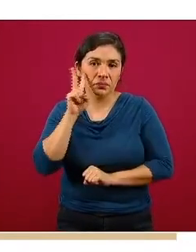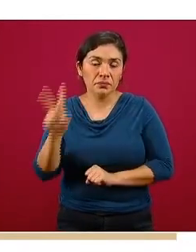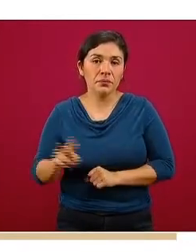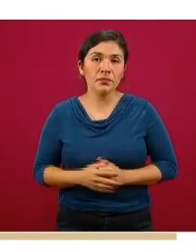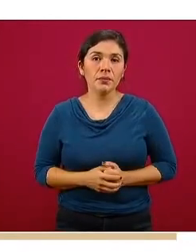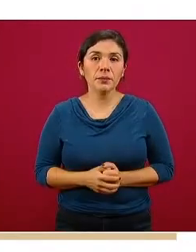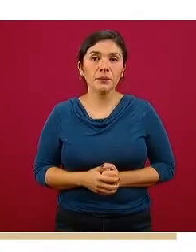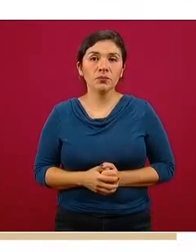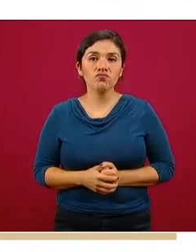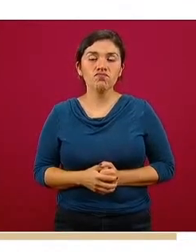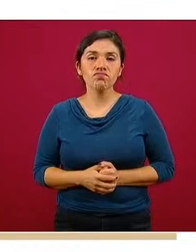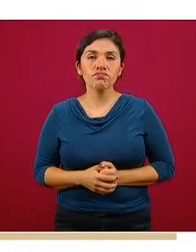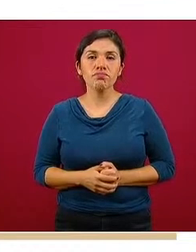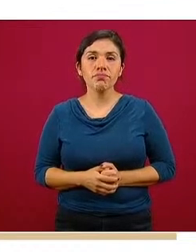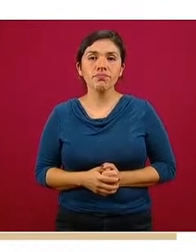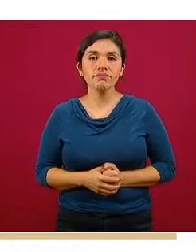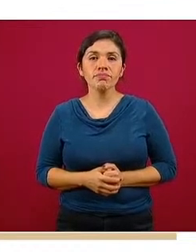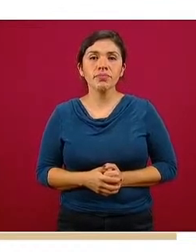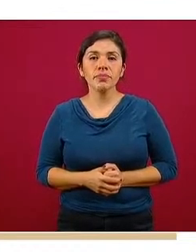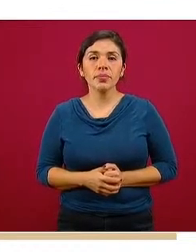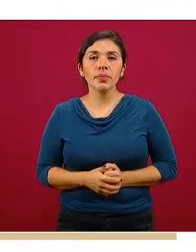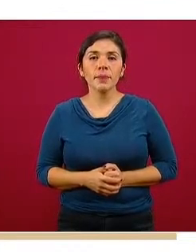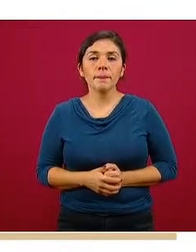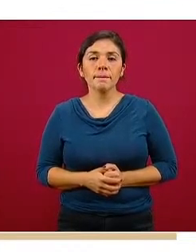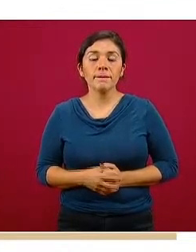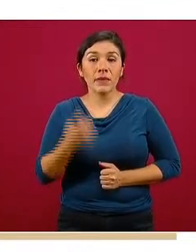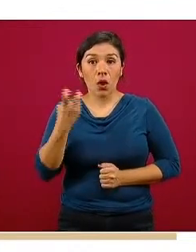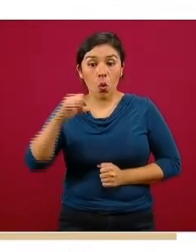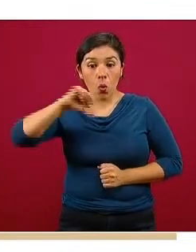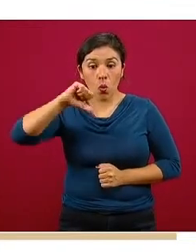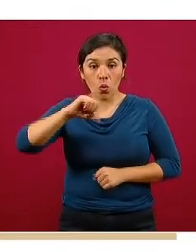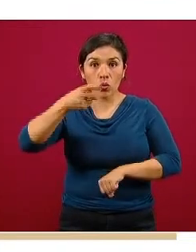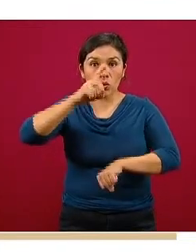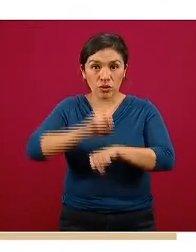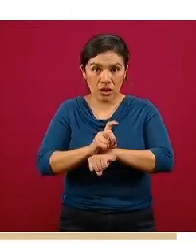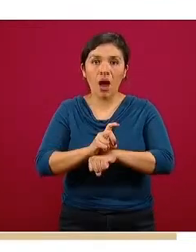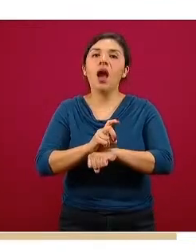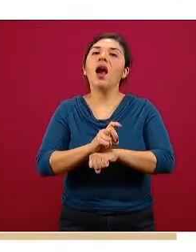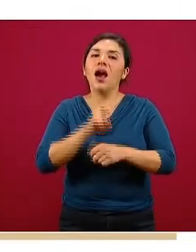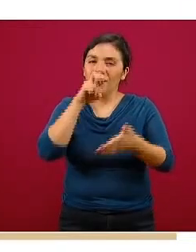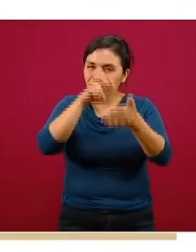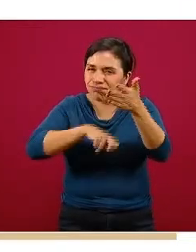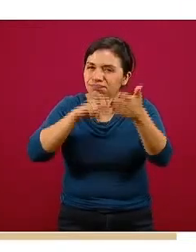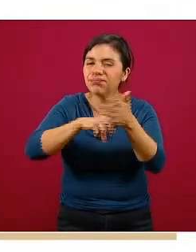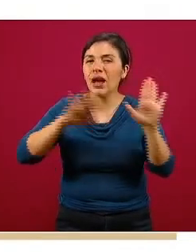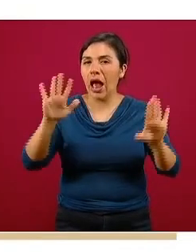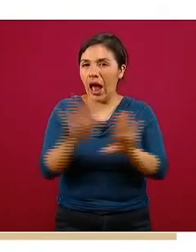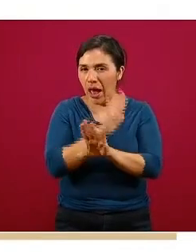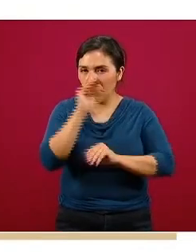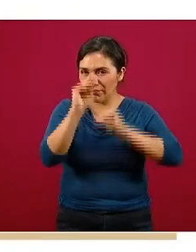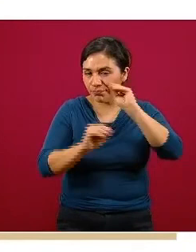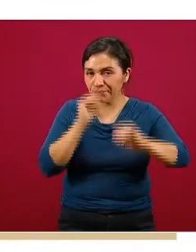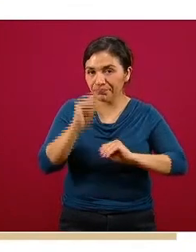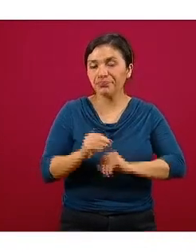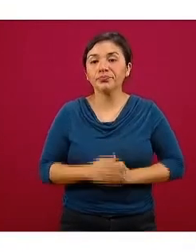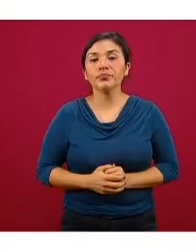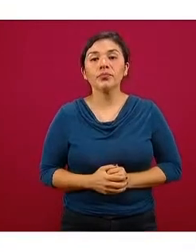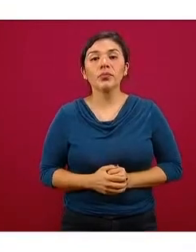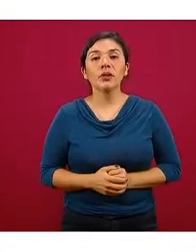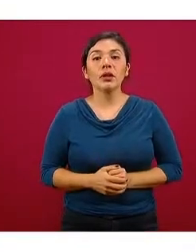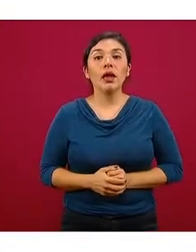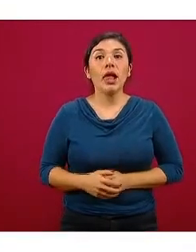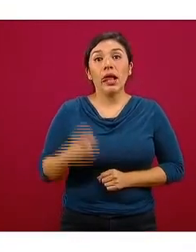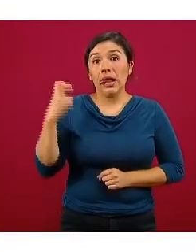COVID-19 en base a los porcentajes de positividad que de hecho hoy día vamos a actualizar. Veamos la siguiente